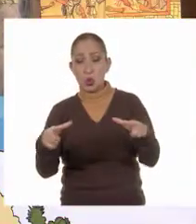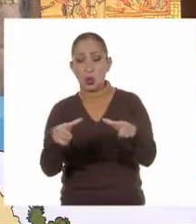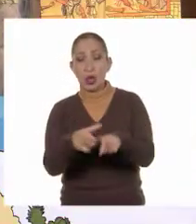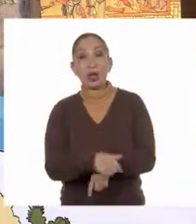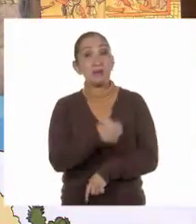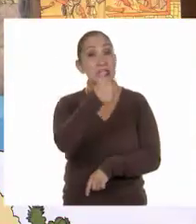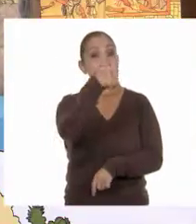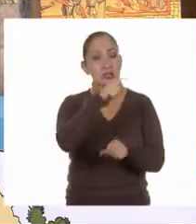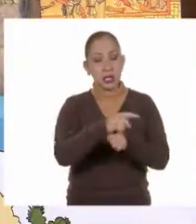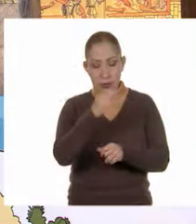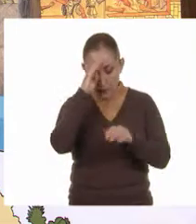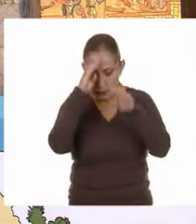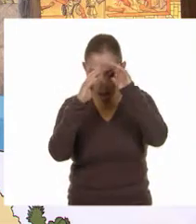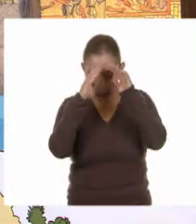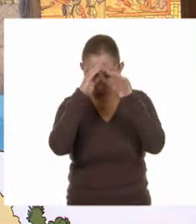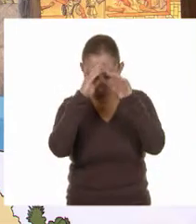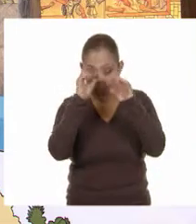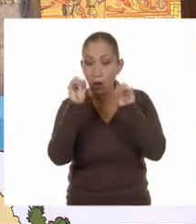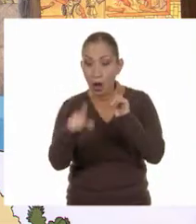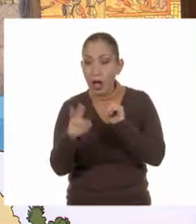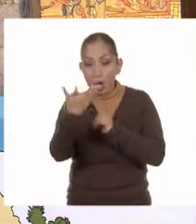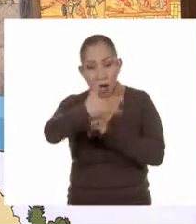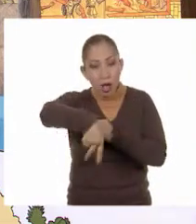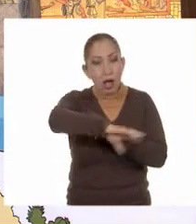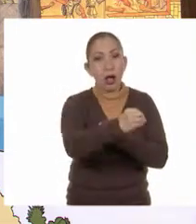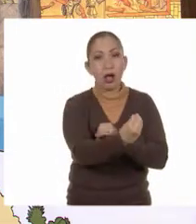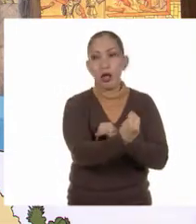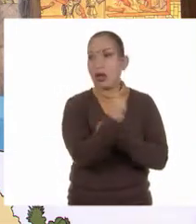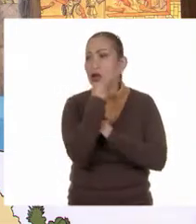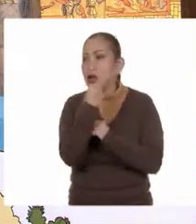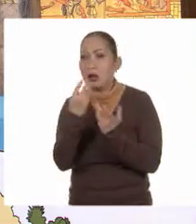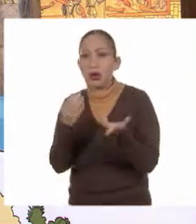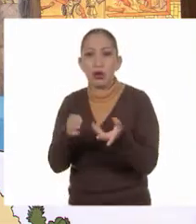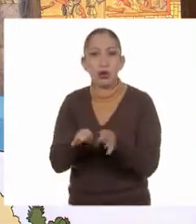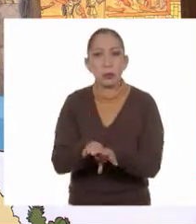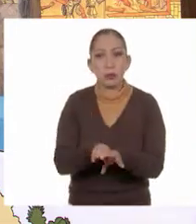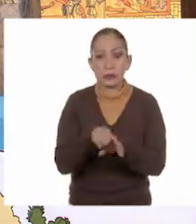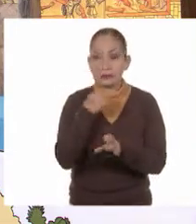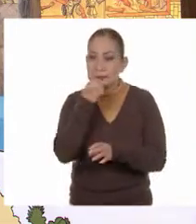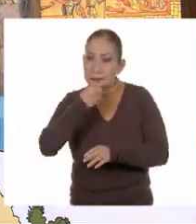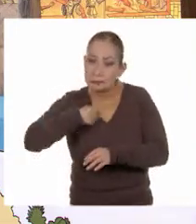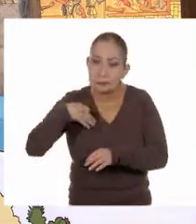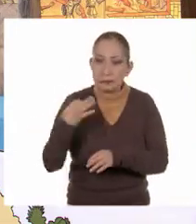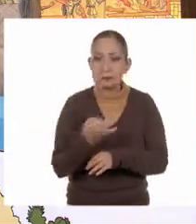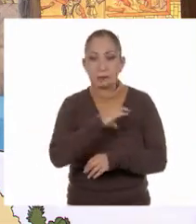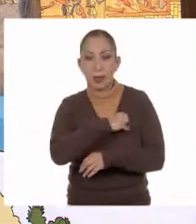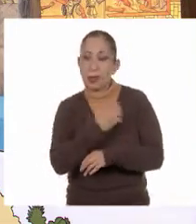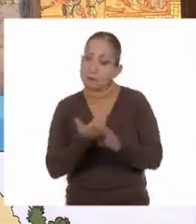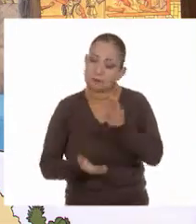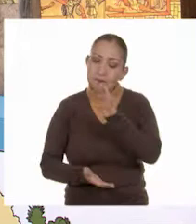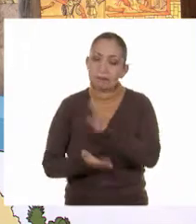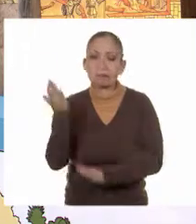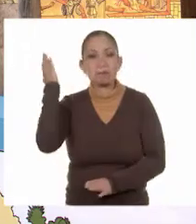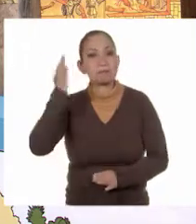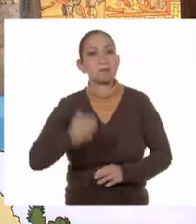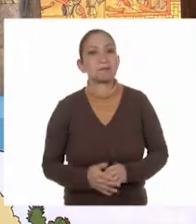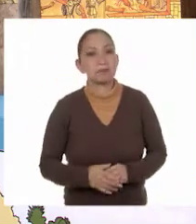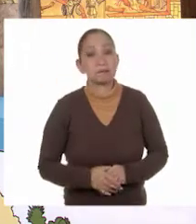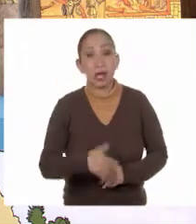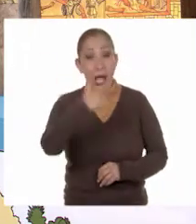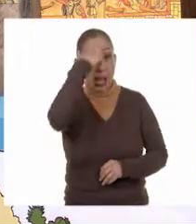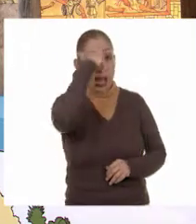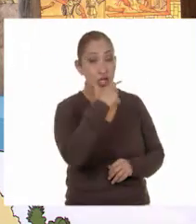6 días para poder conseguir comida y así aceptara el capitán que tenían que huir. En la